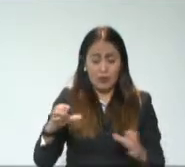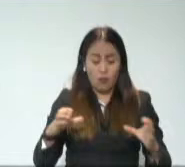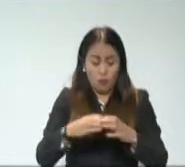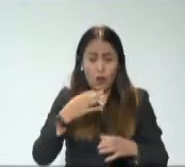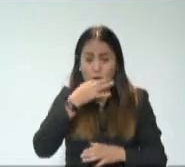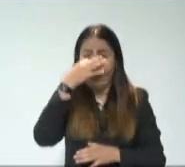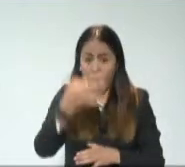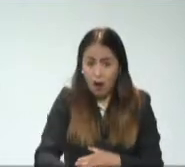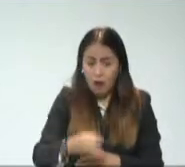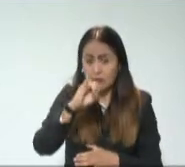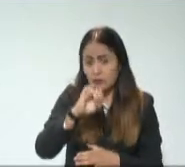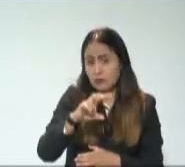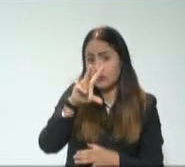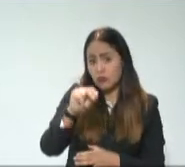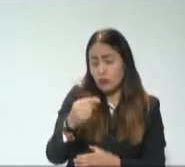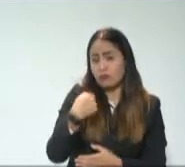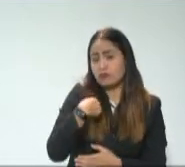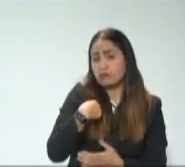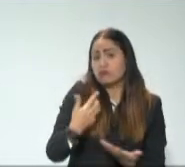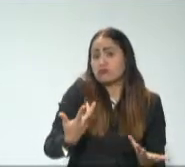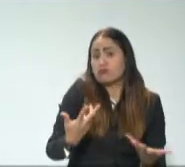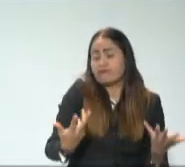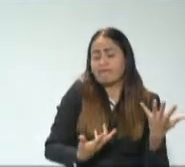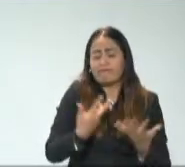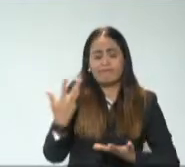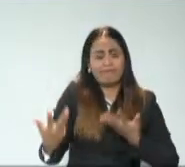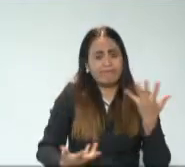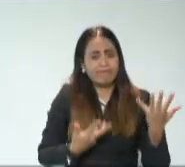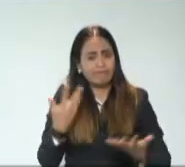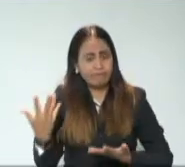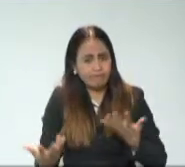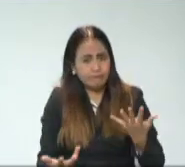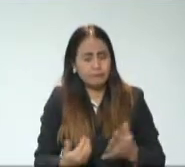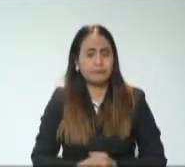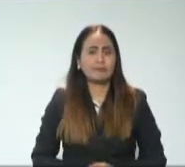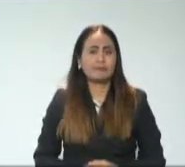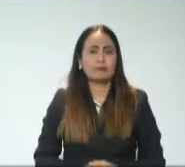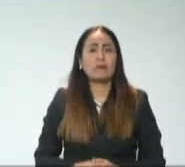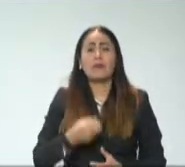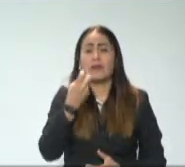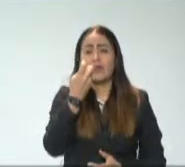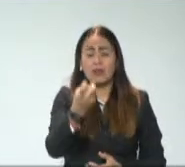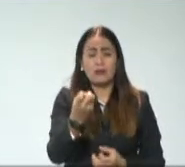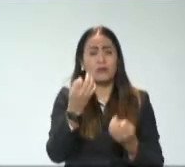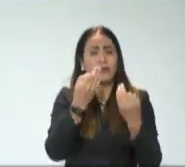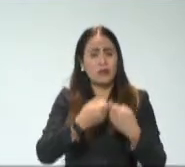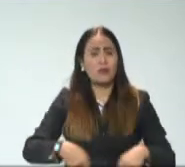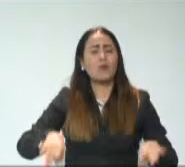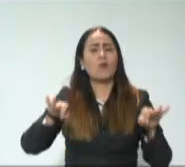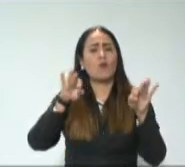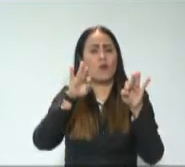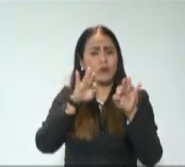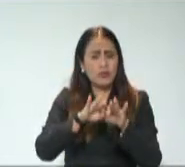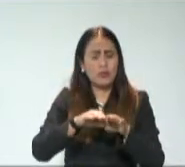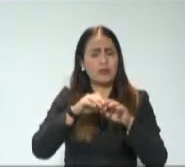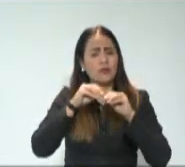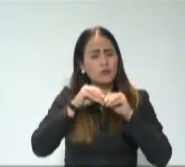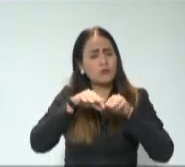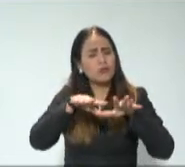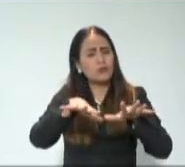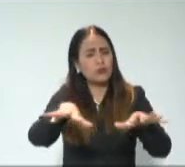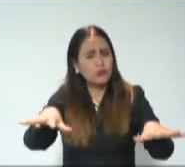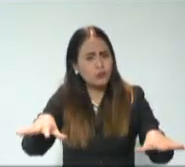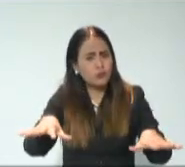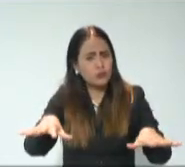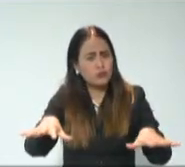o no lo debemos comunicar entonces eh creo que esto es fundamental que se logre transmitir